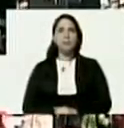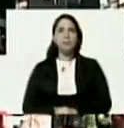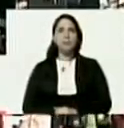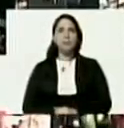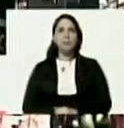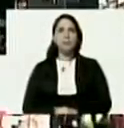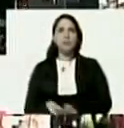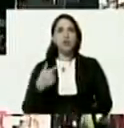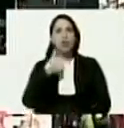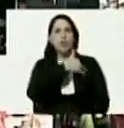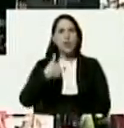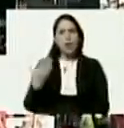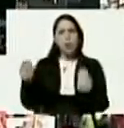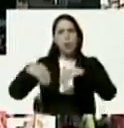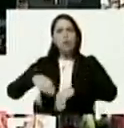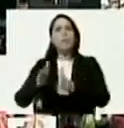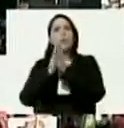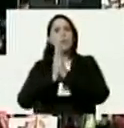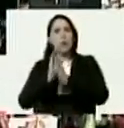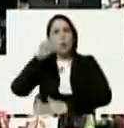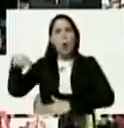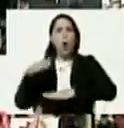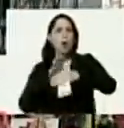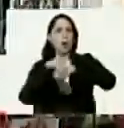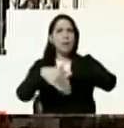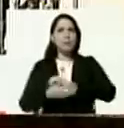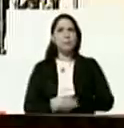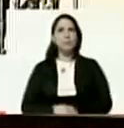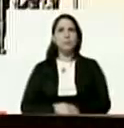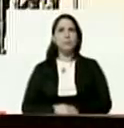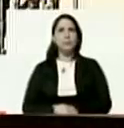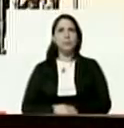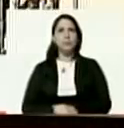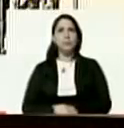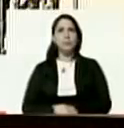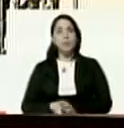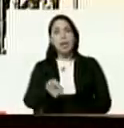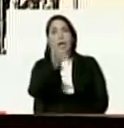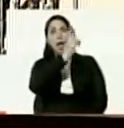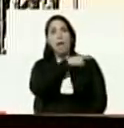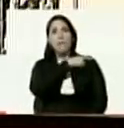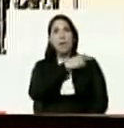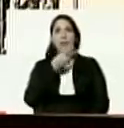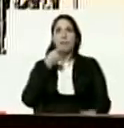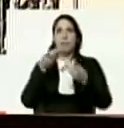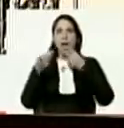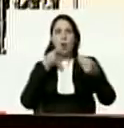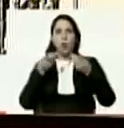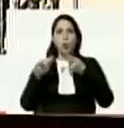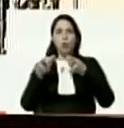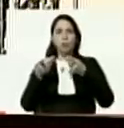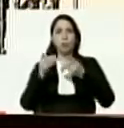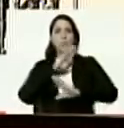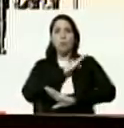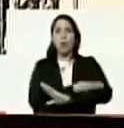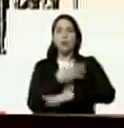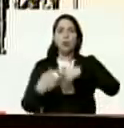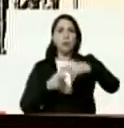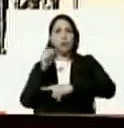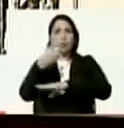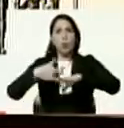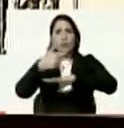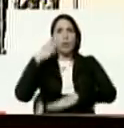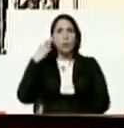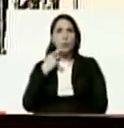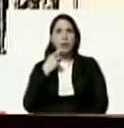Yo quiero un acuerdo, Jorge Rodríguez. Jorge Rodríguez es el jefe del diálogo de las fuerzas revolucionarias y del gobierno